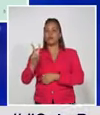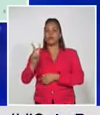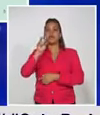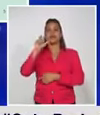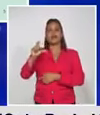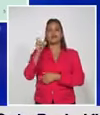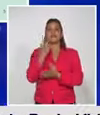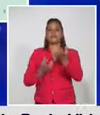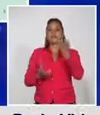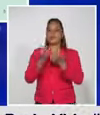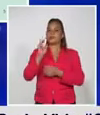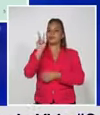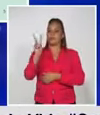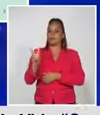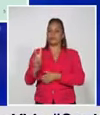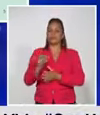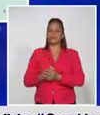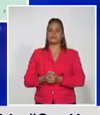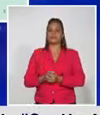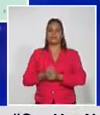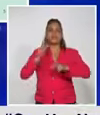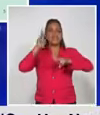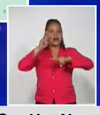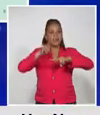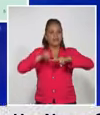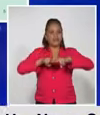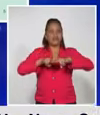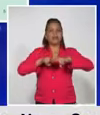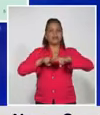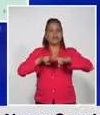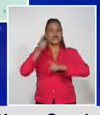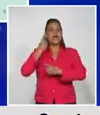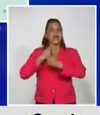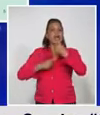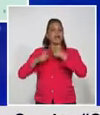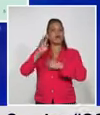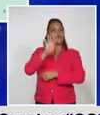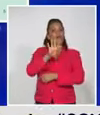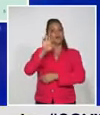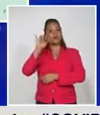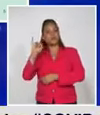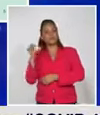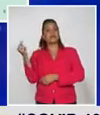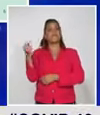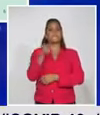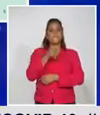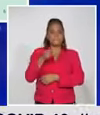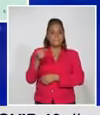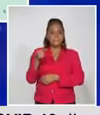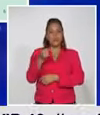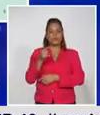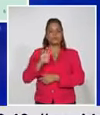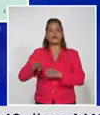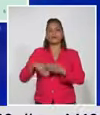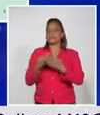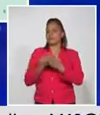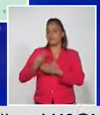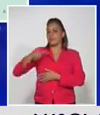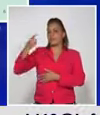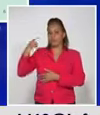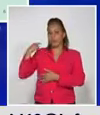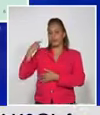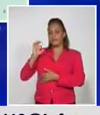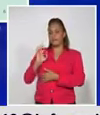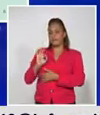2 también. La Habana, aunque con 46 casos menos que el día anterior, de